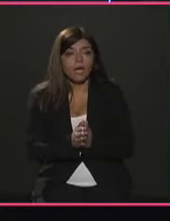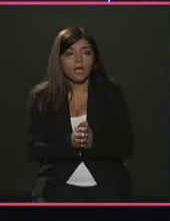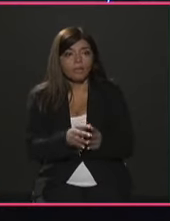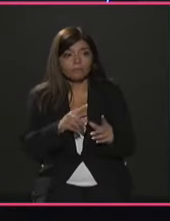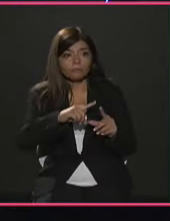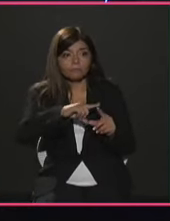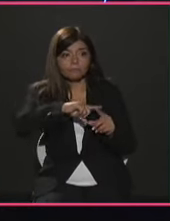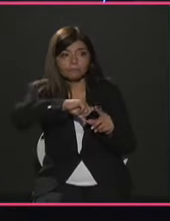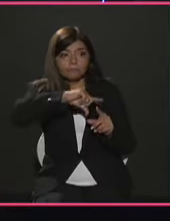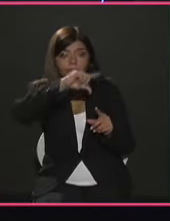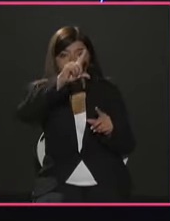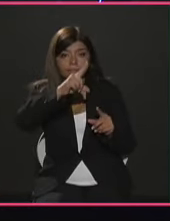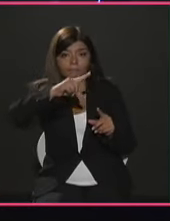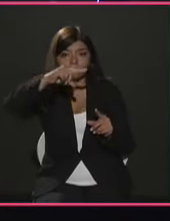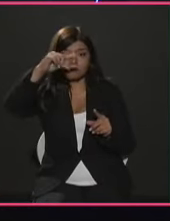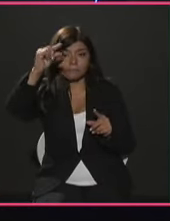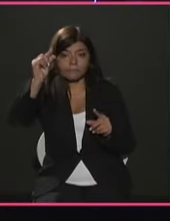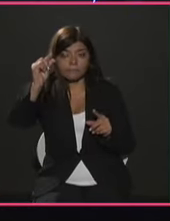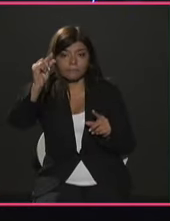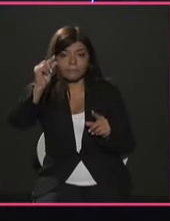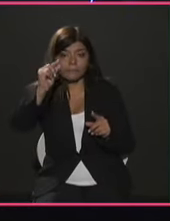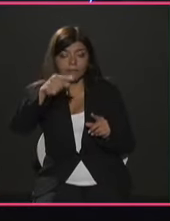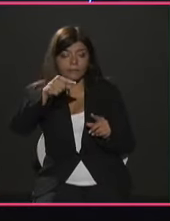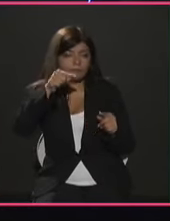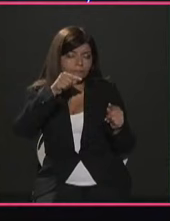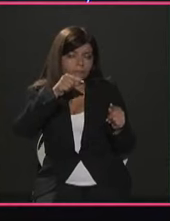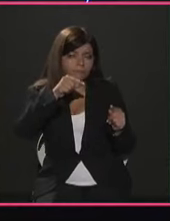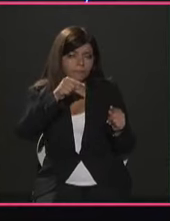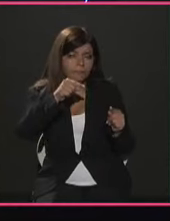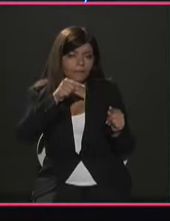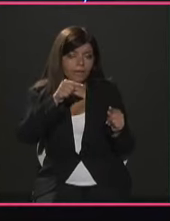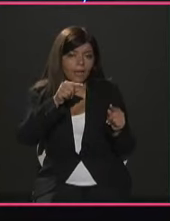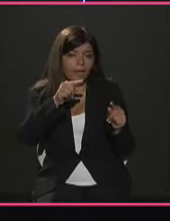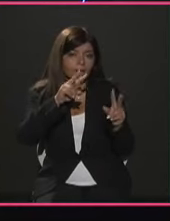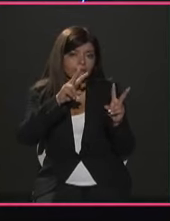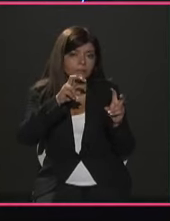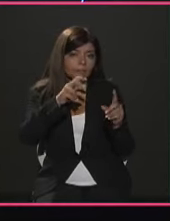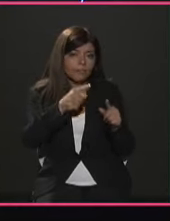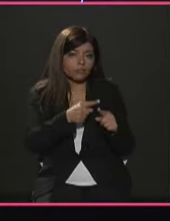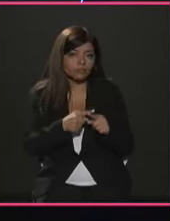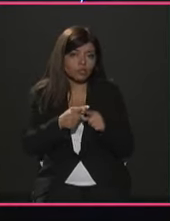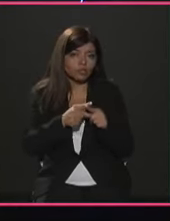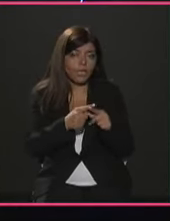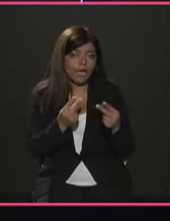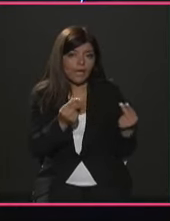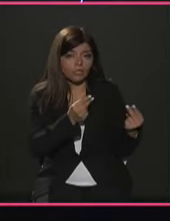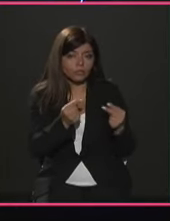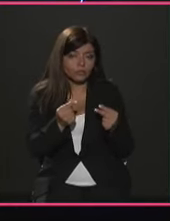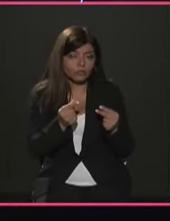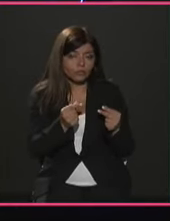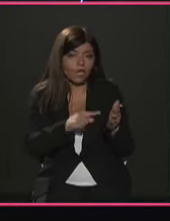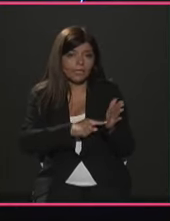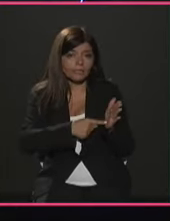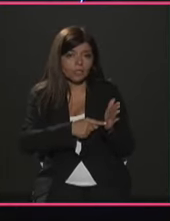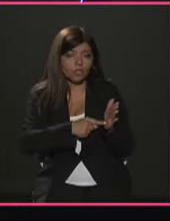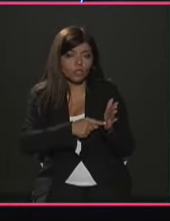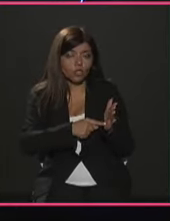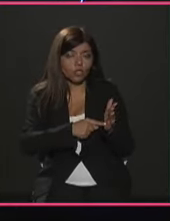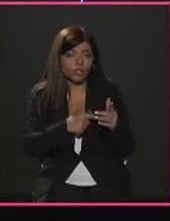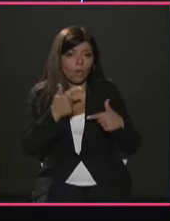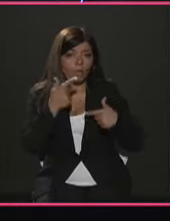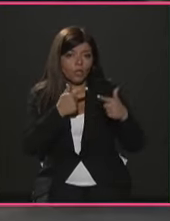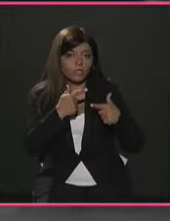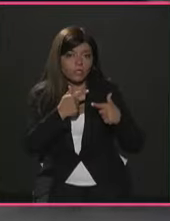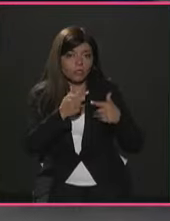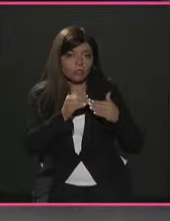curva donde la el fenómeno social político económico y tecnológico pueden pasar sobre la